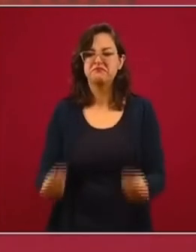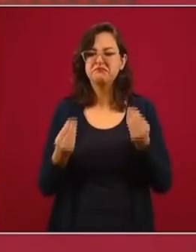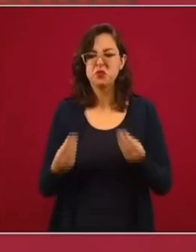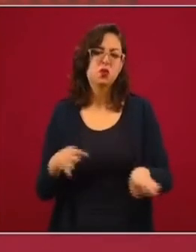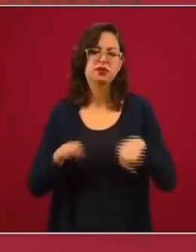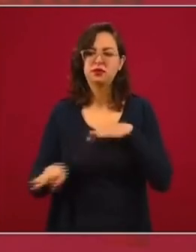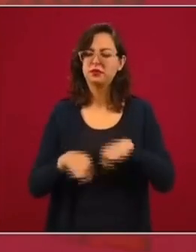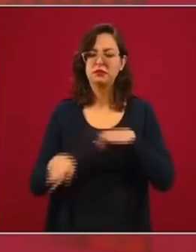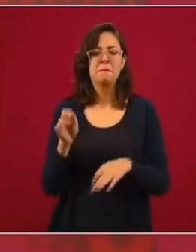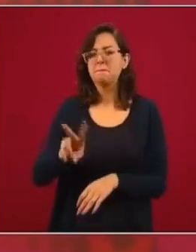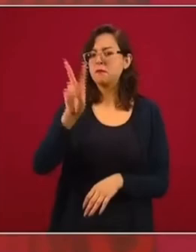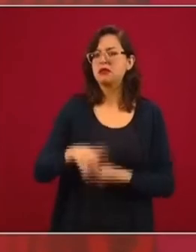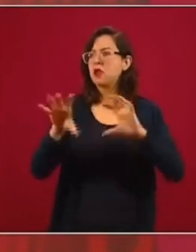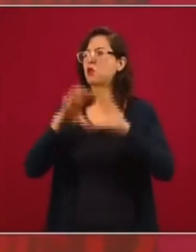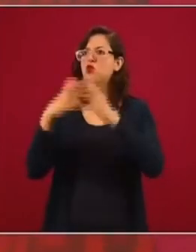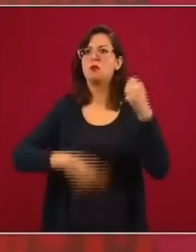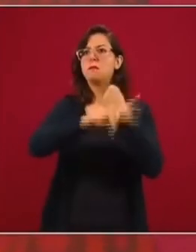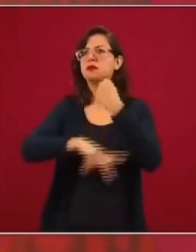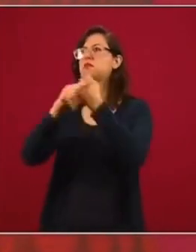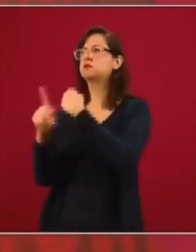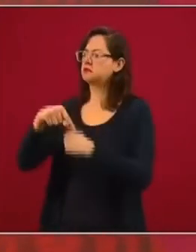México. Es de los pueblos más trabajadores del mundo.